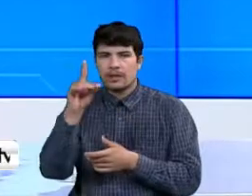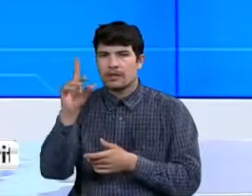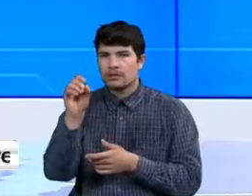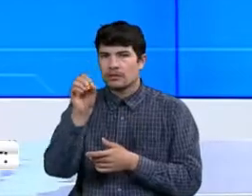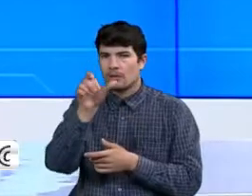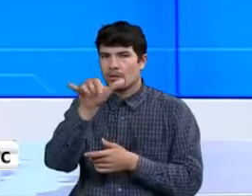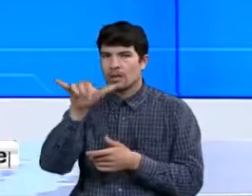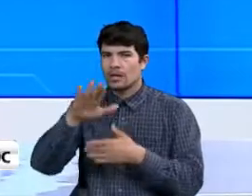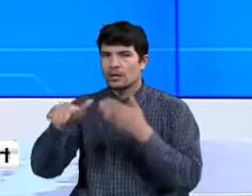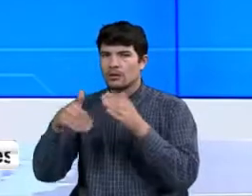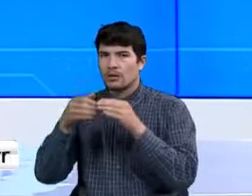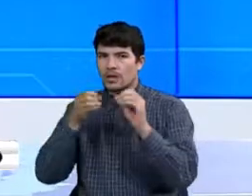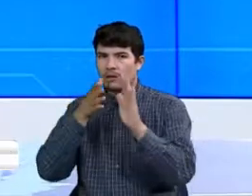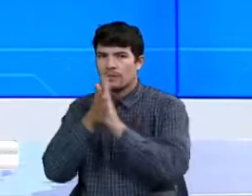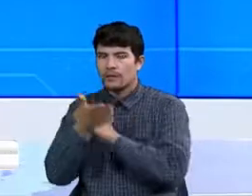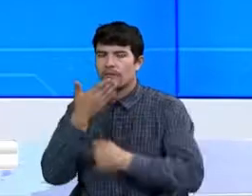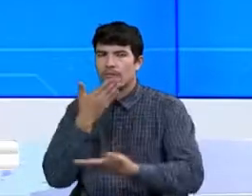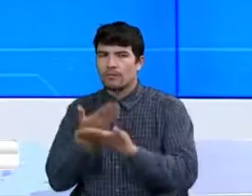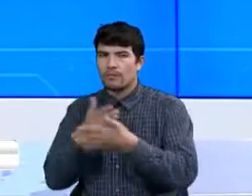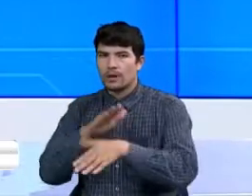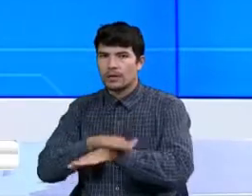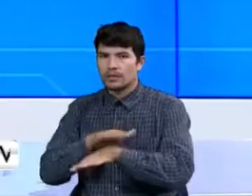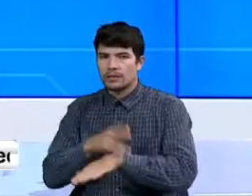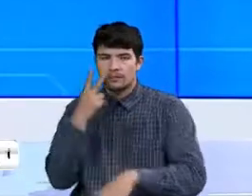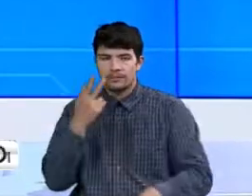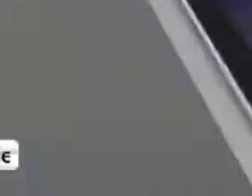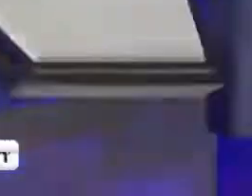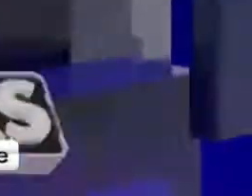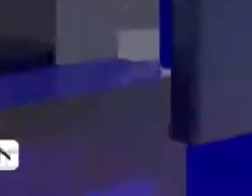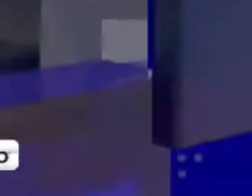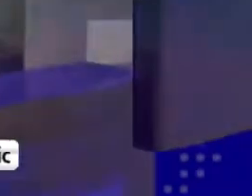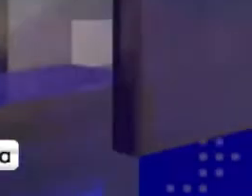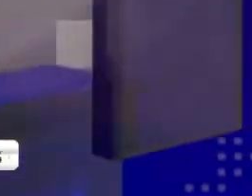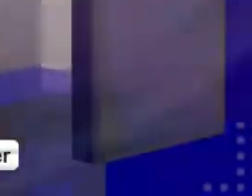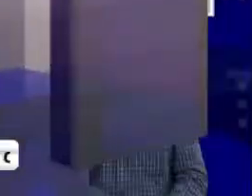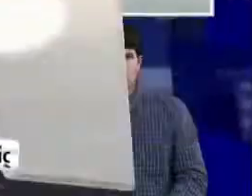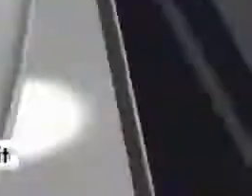esta información. Dolly, muy buenas tardes y cuéntenos de qué abusos estamos hablando.